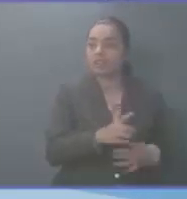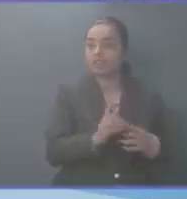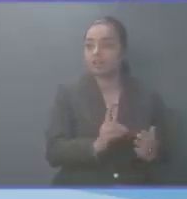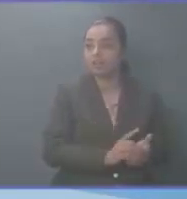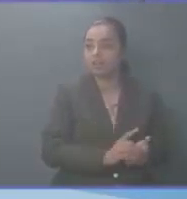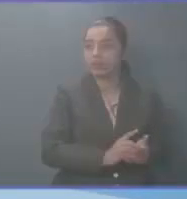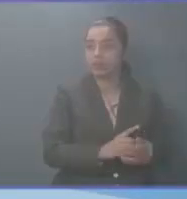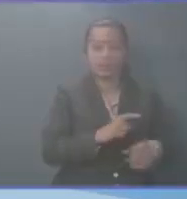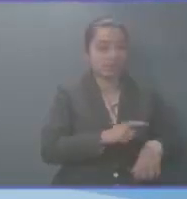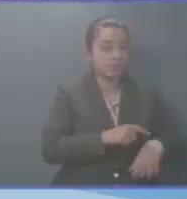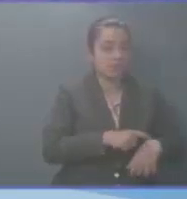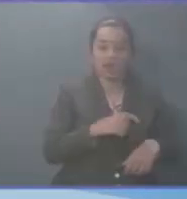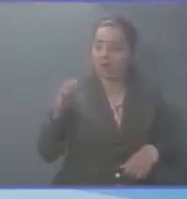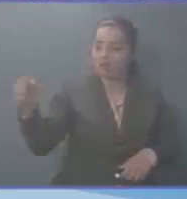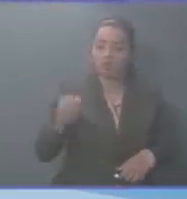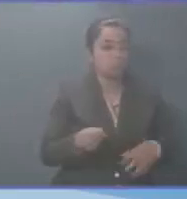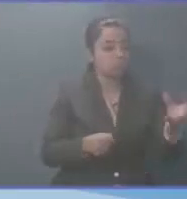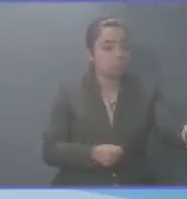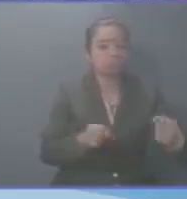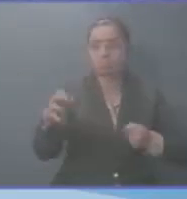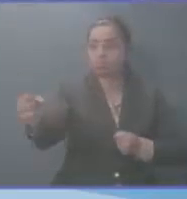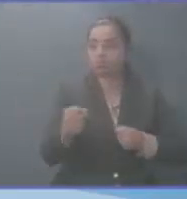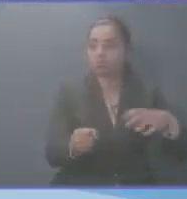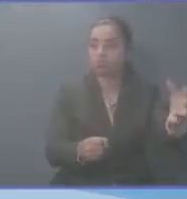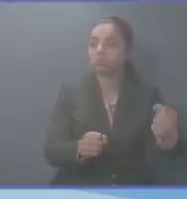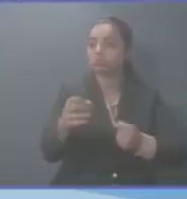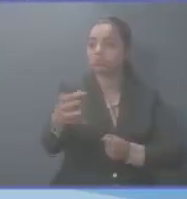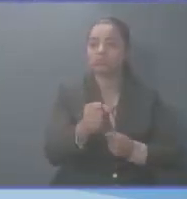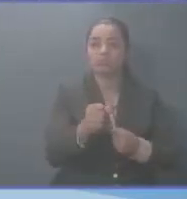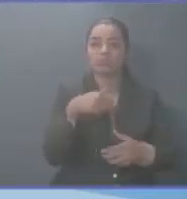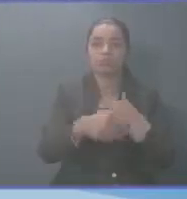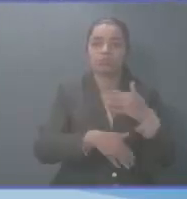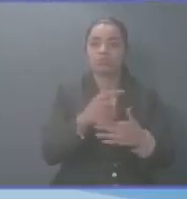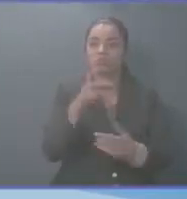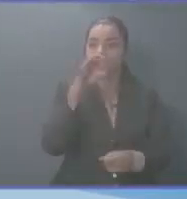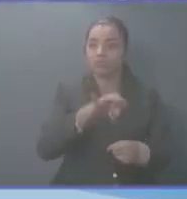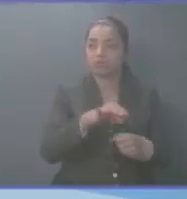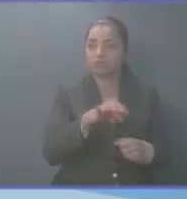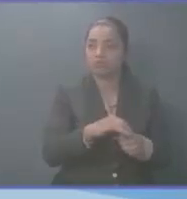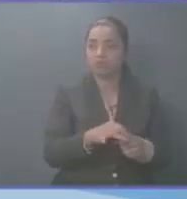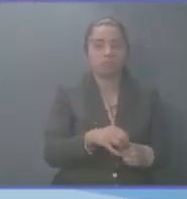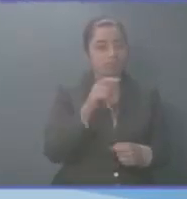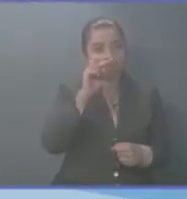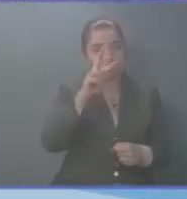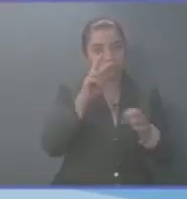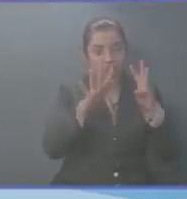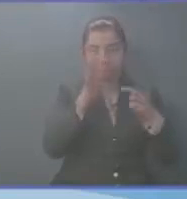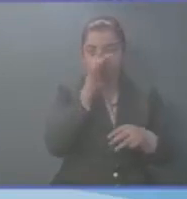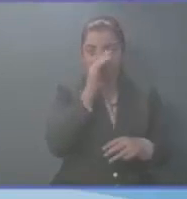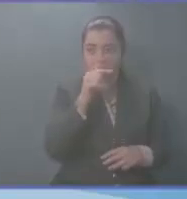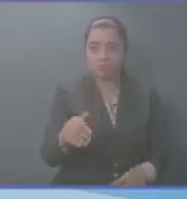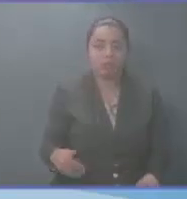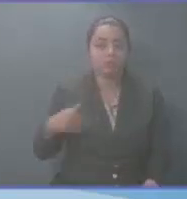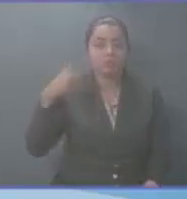diputados de manera temporal mientras convocaba elecciones. Y elecciones están convocadas para el 28 de febrero del próximo año.